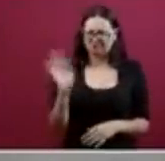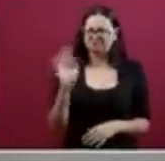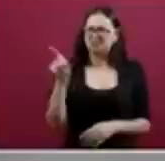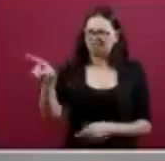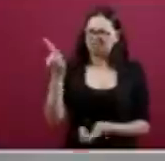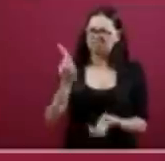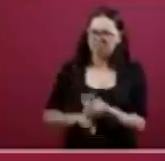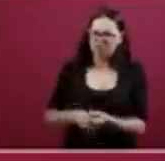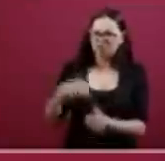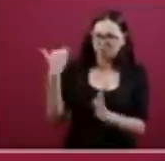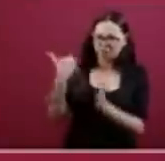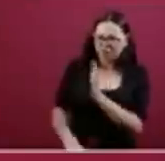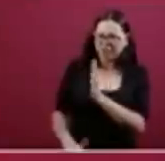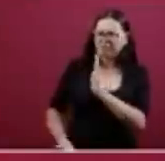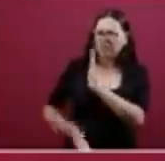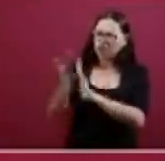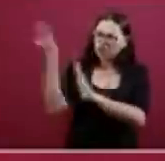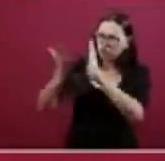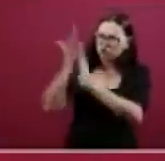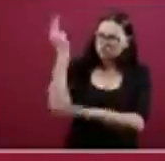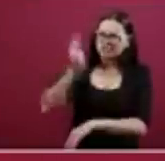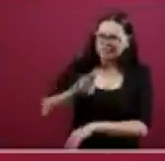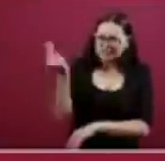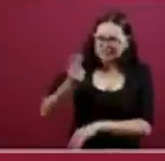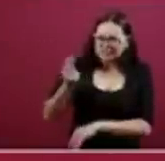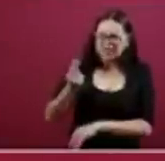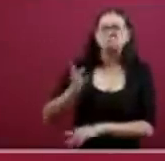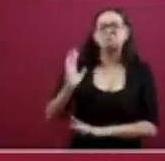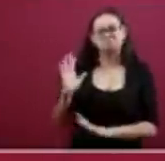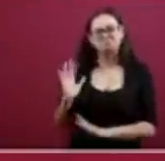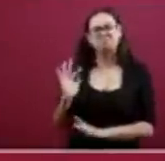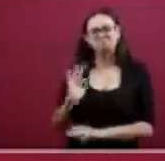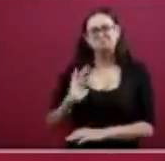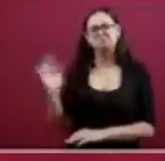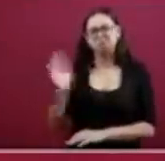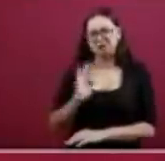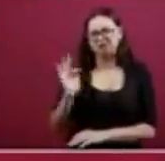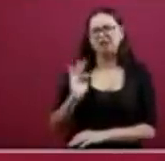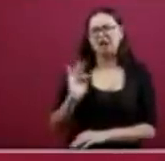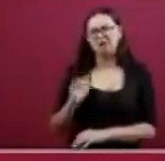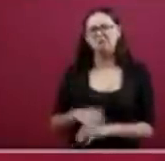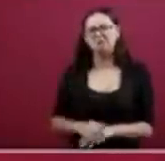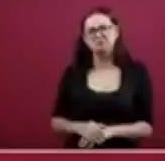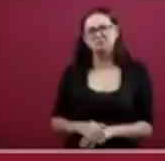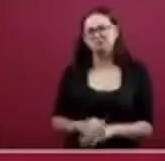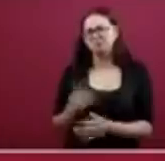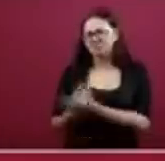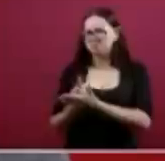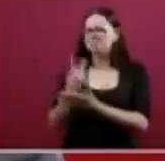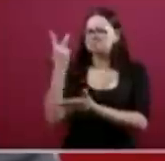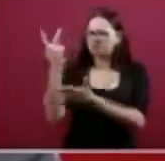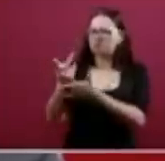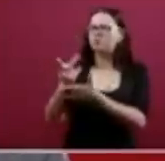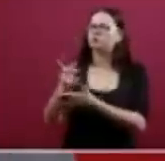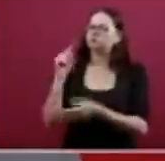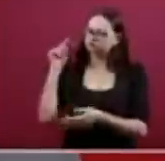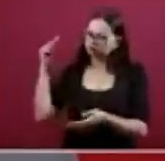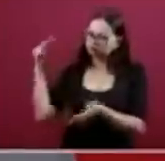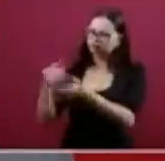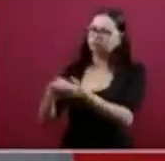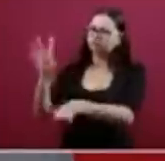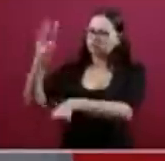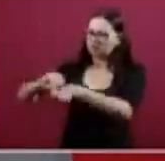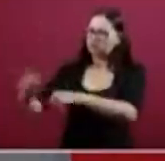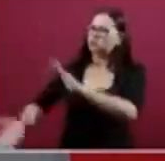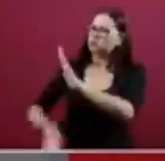pública que se requiera en ese municipio sea